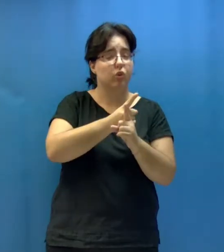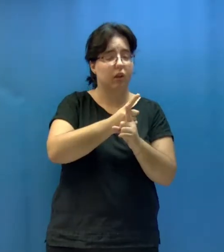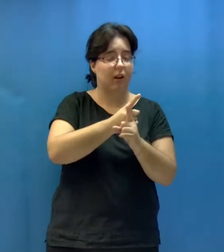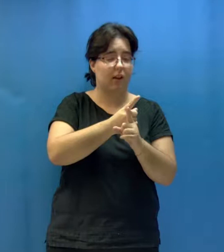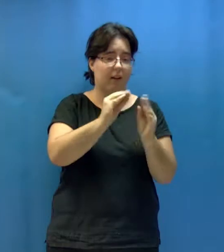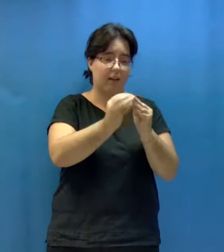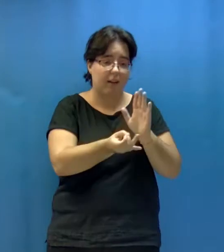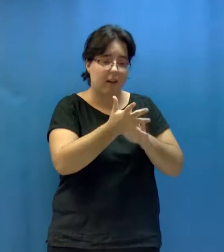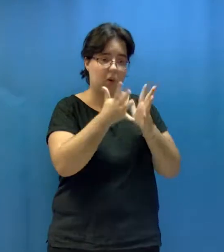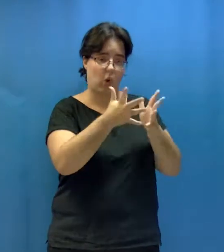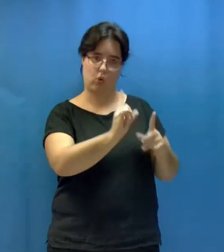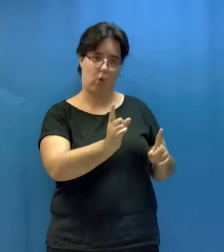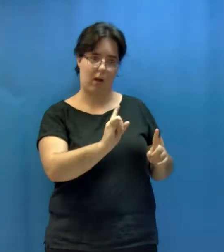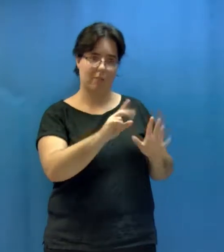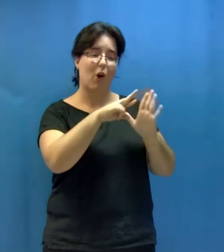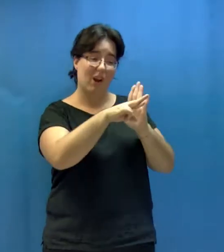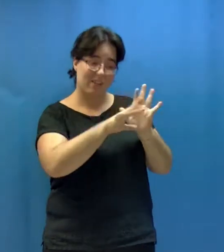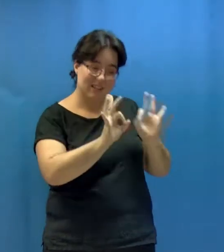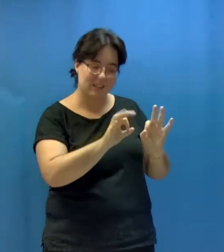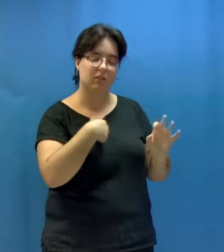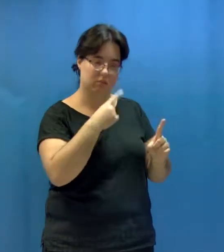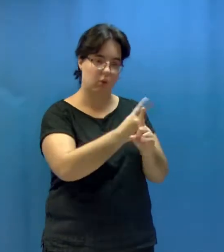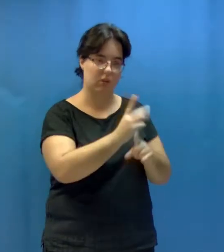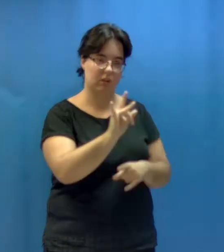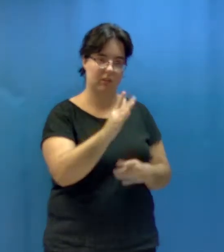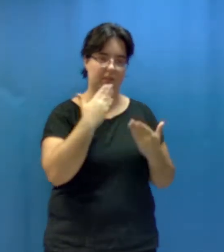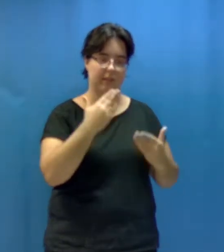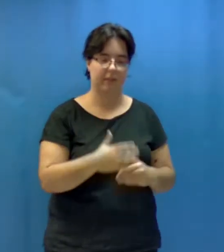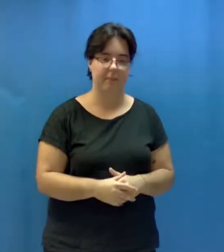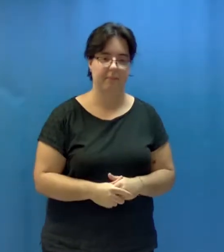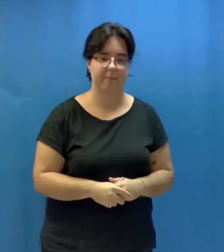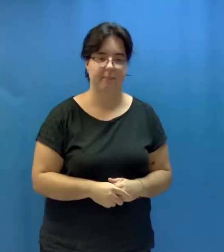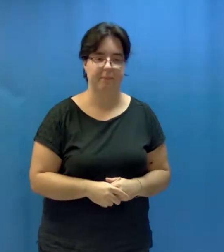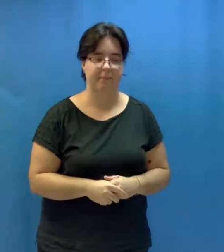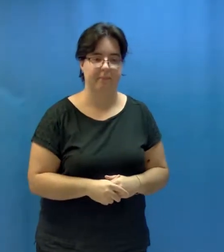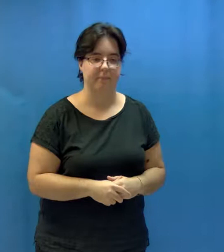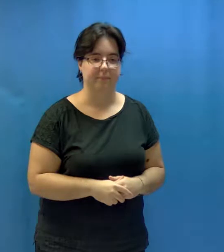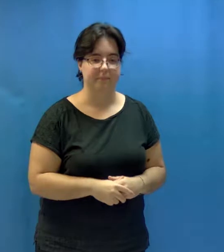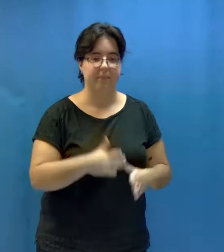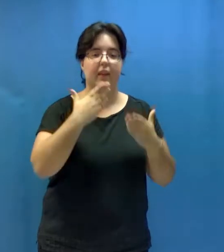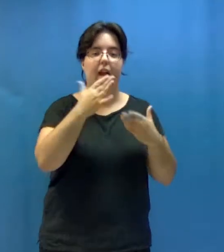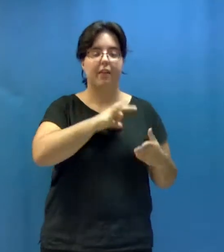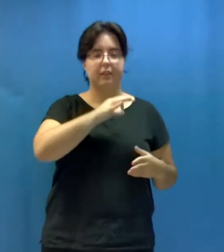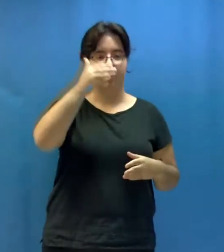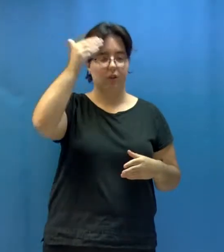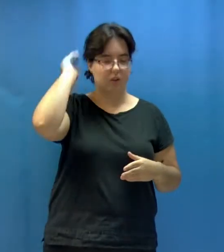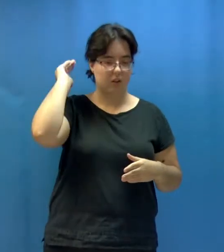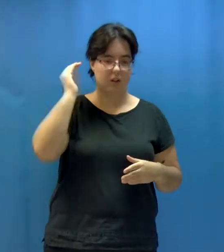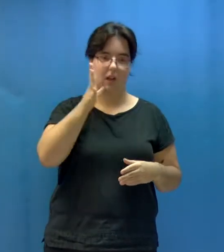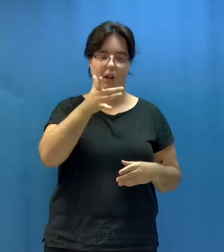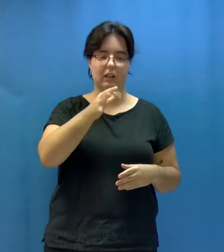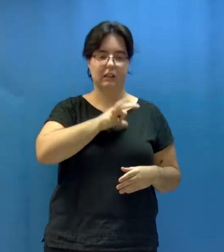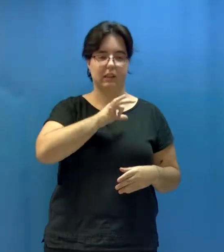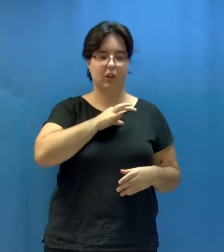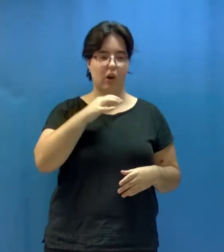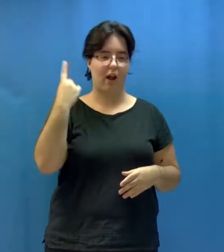pero sí de este reglamento. Muchas gracias. Gracias, señor Paduraru. Señora Carrasco, para